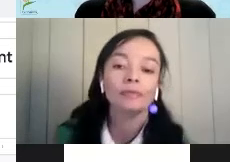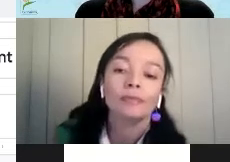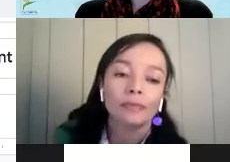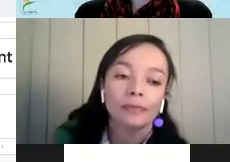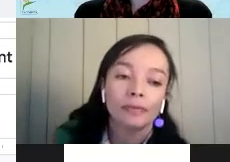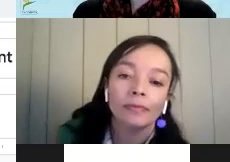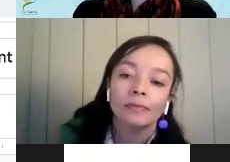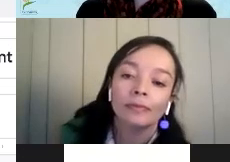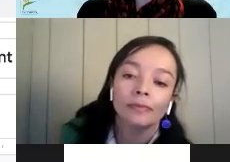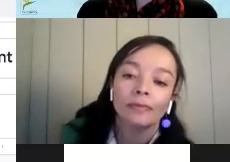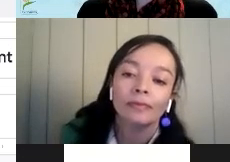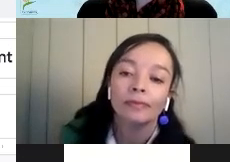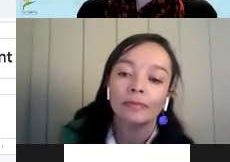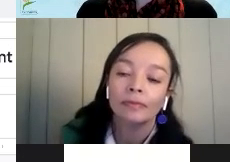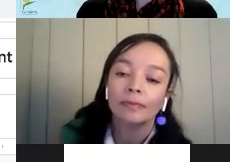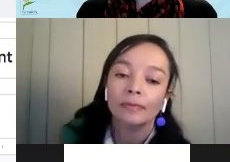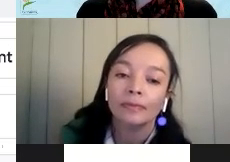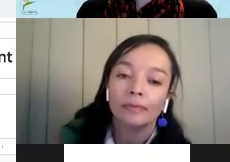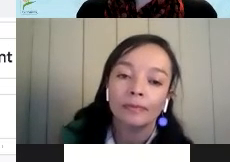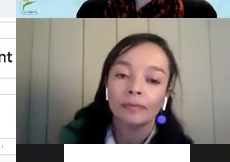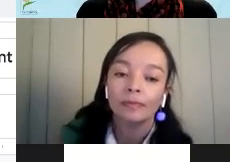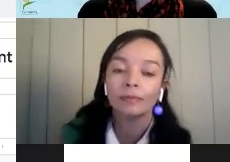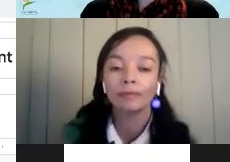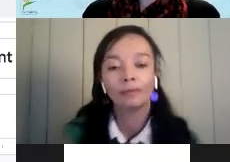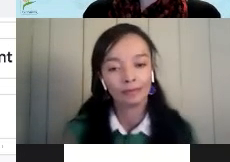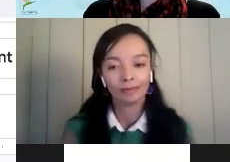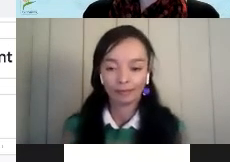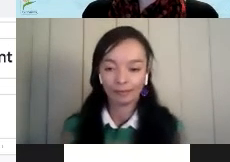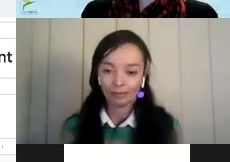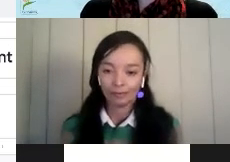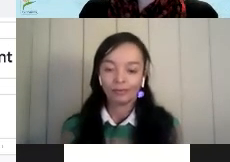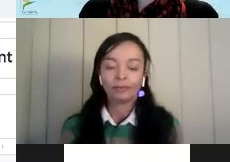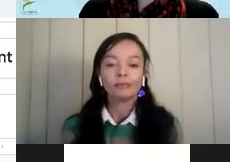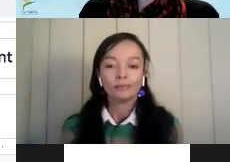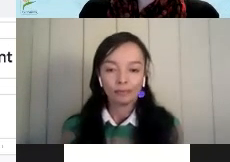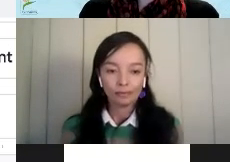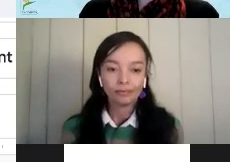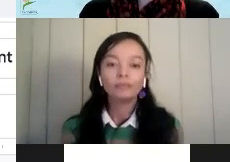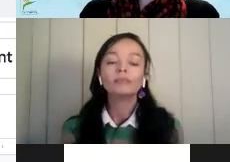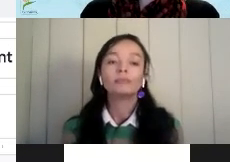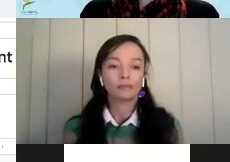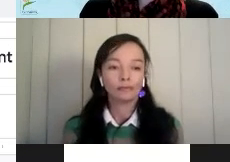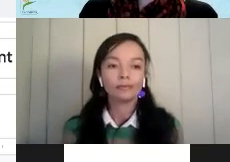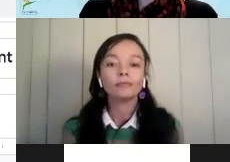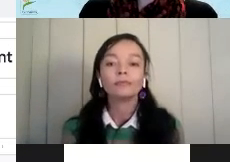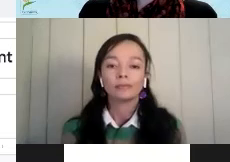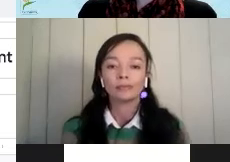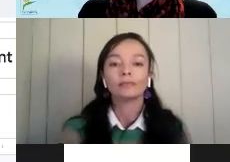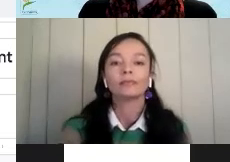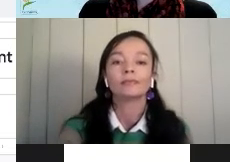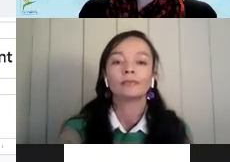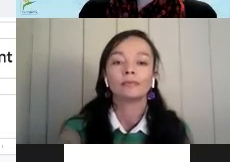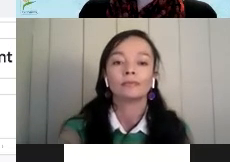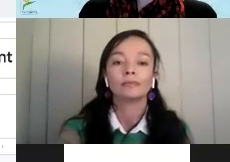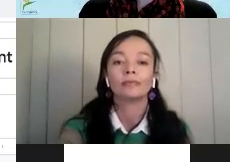biblioteca para recoger si quieren. Es algo que pueden poner en la puerta cuando está dormido el niño o la niña. Este, sí,